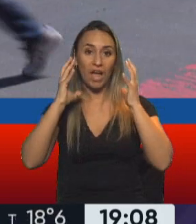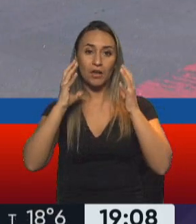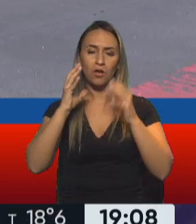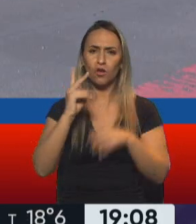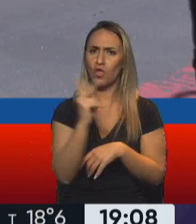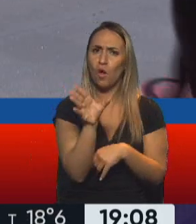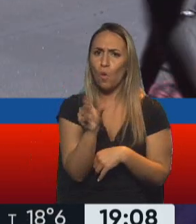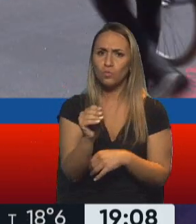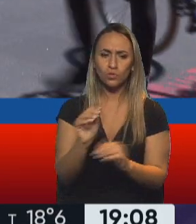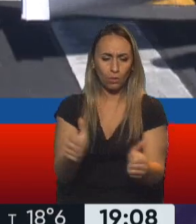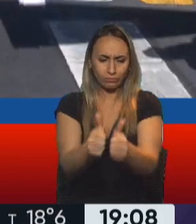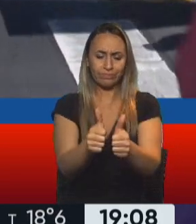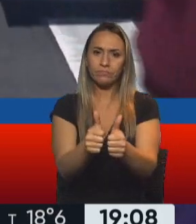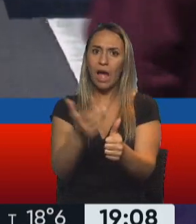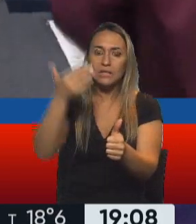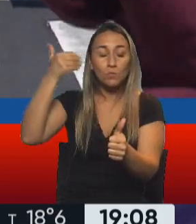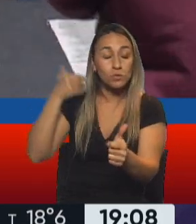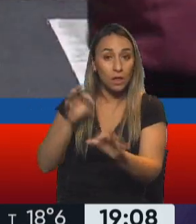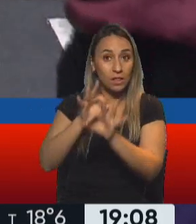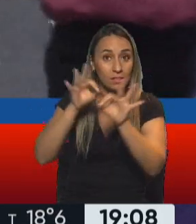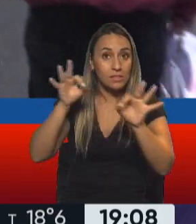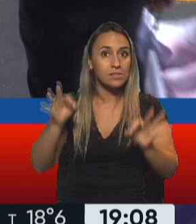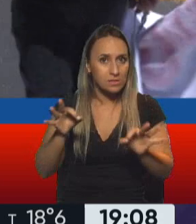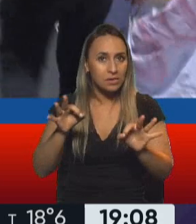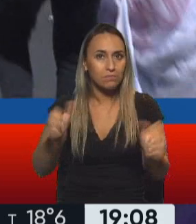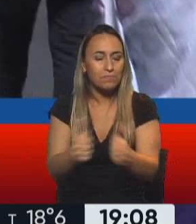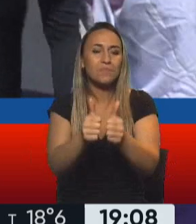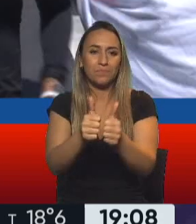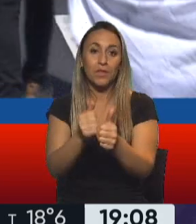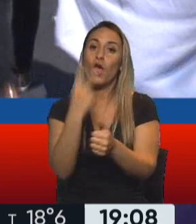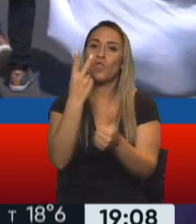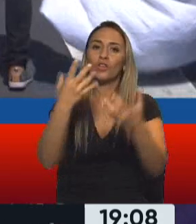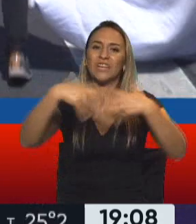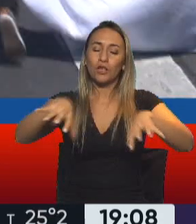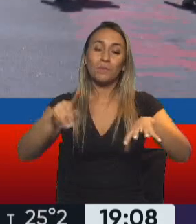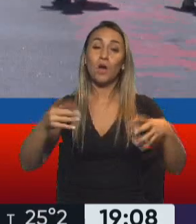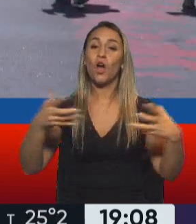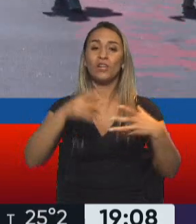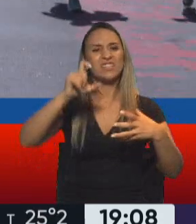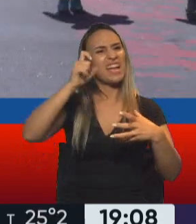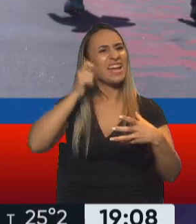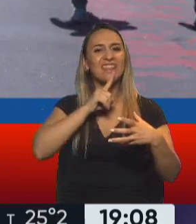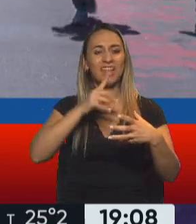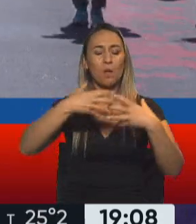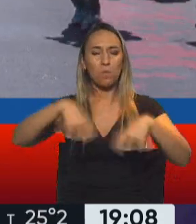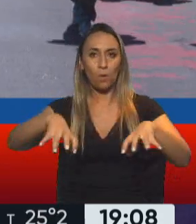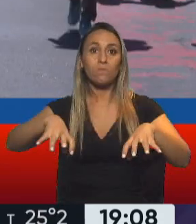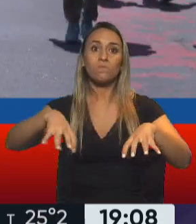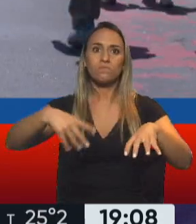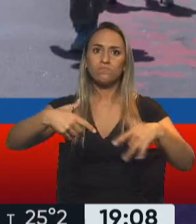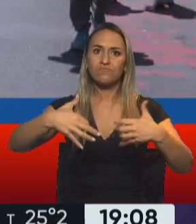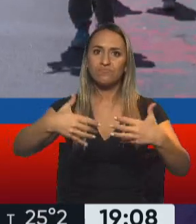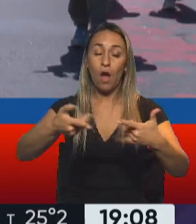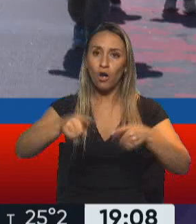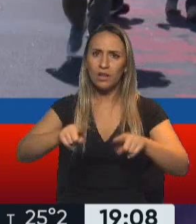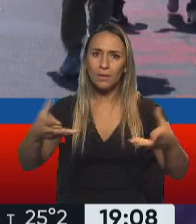que no se veían juntos en el marco de la CGT. Dos sectores de la CGT que empiezan un proceso de reunificación justamente en un momento muy caliente